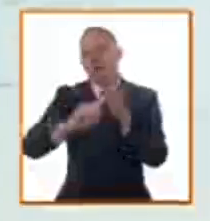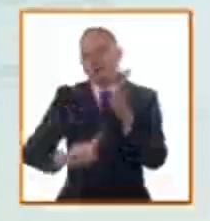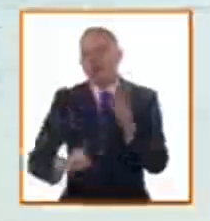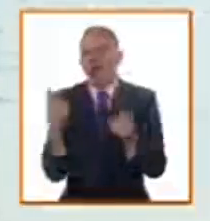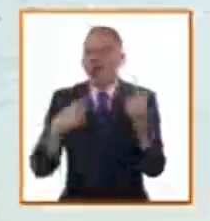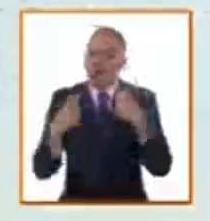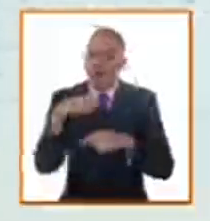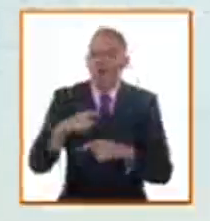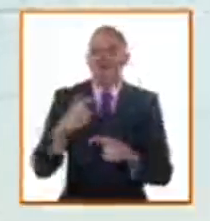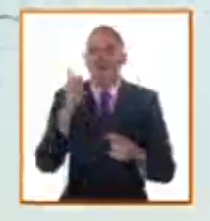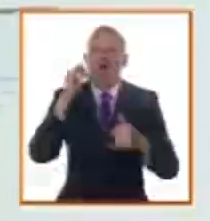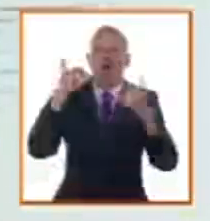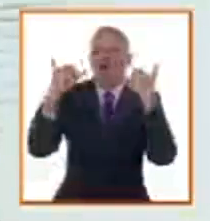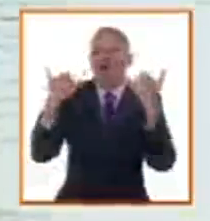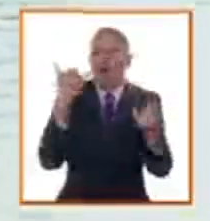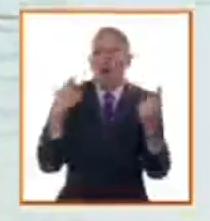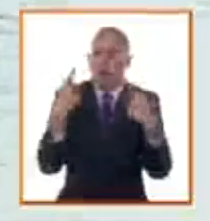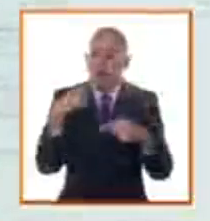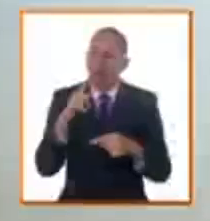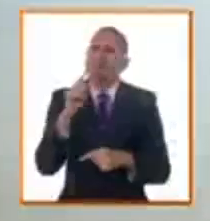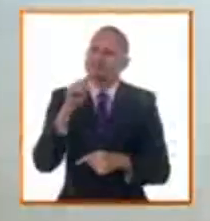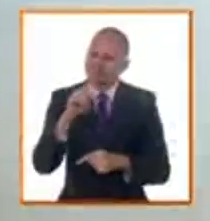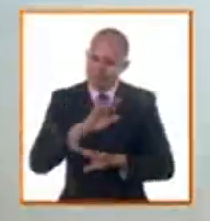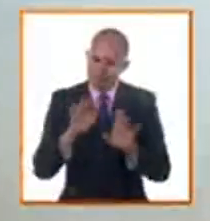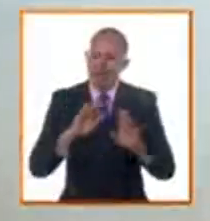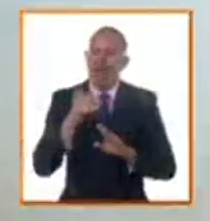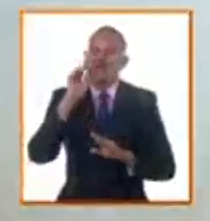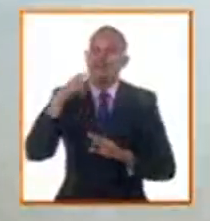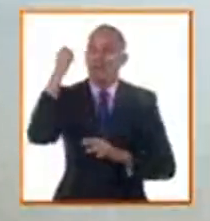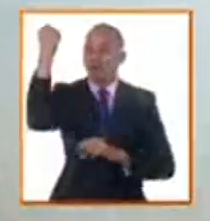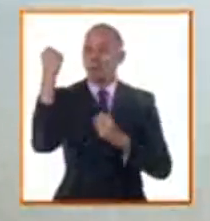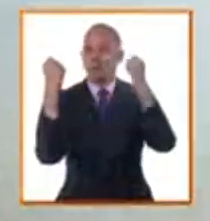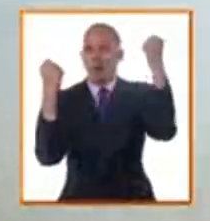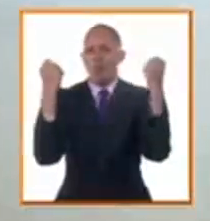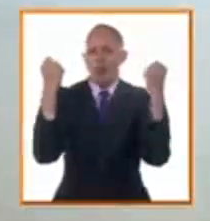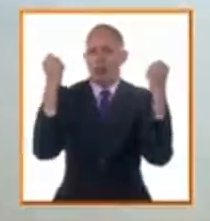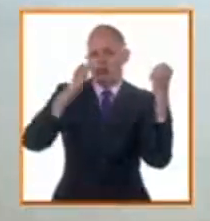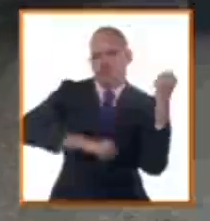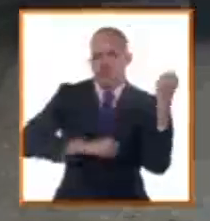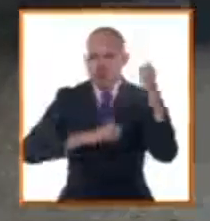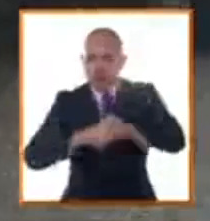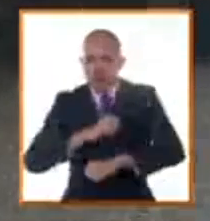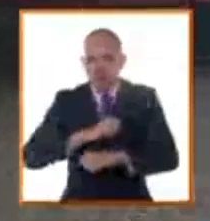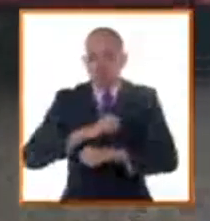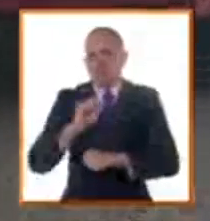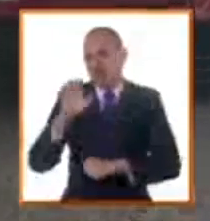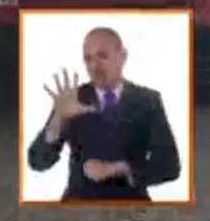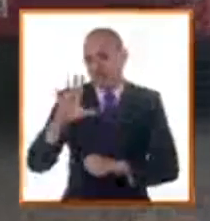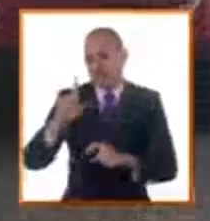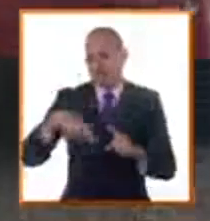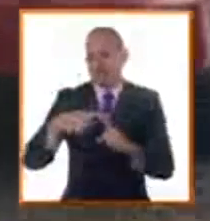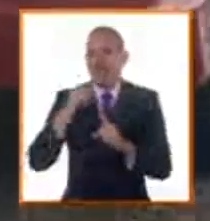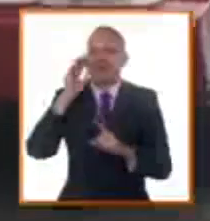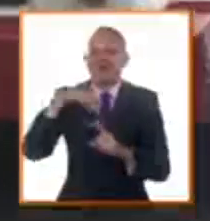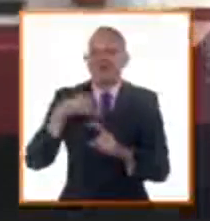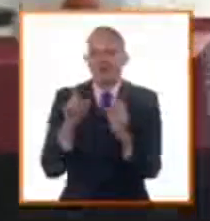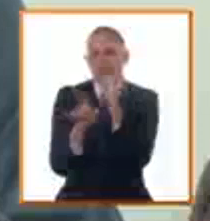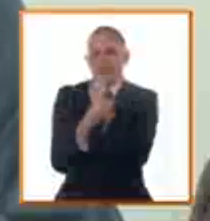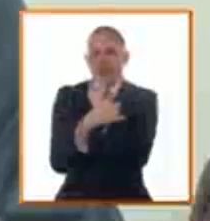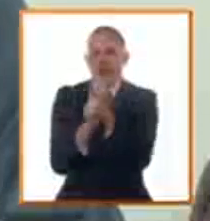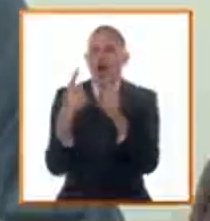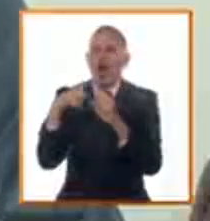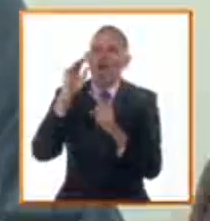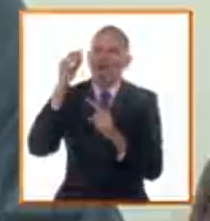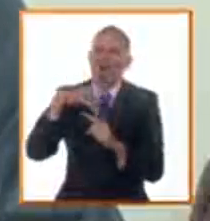las comunicaciones. Se han caído 5 postes, 2 radiobases de Texas se han afectado. Hay tramos de viales en la provincia que se